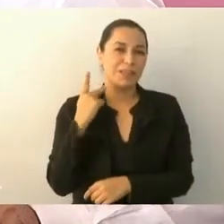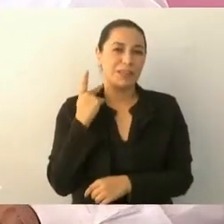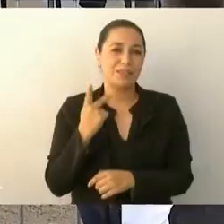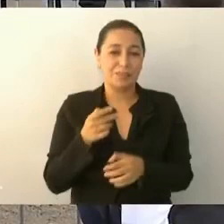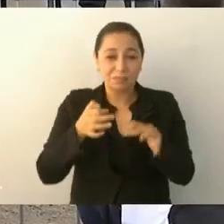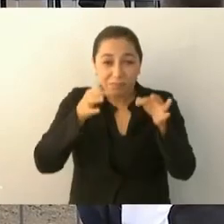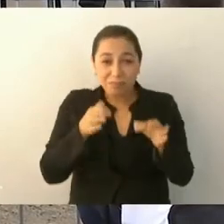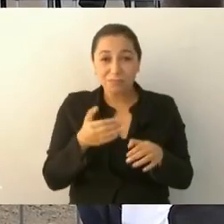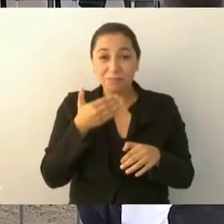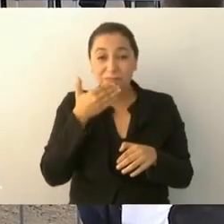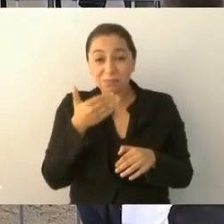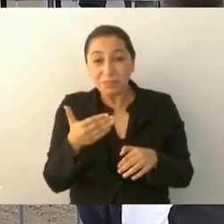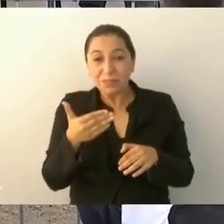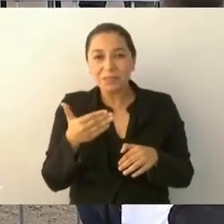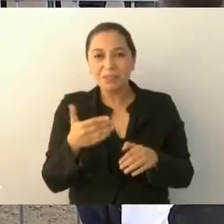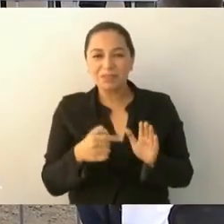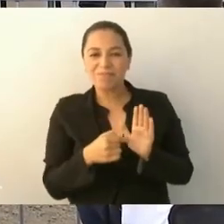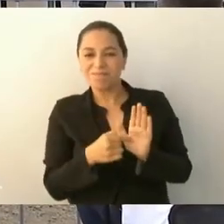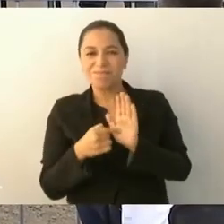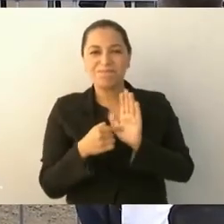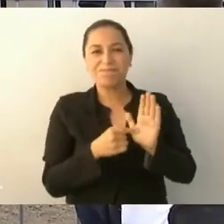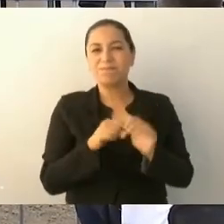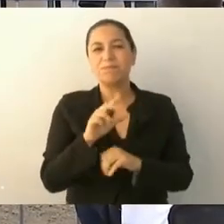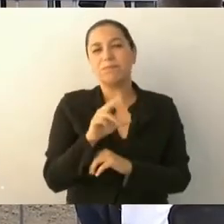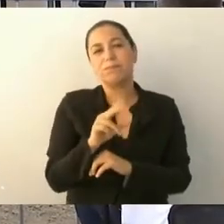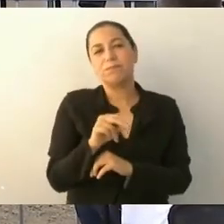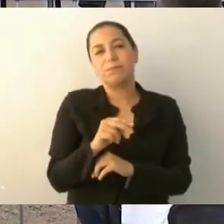antipopular y entreguista.